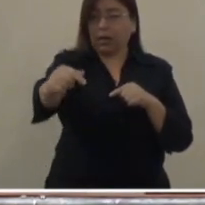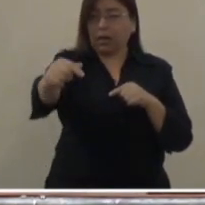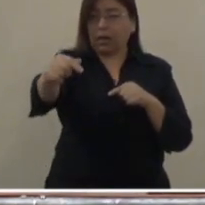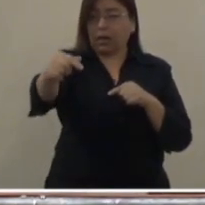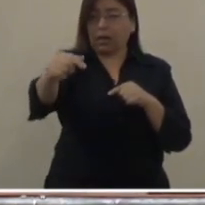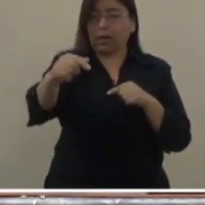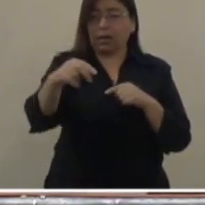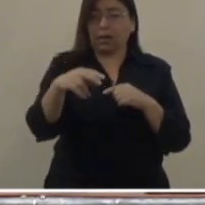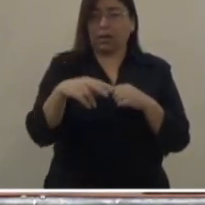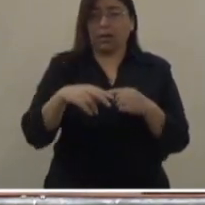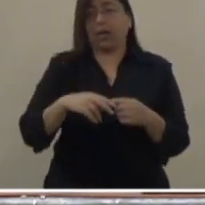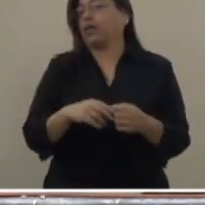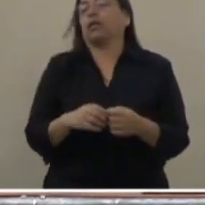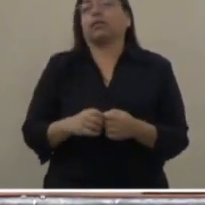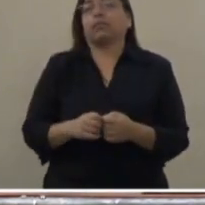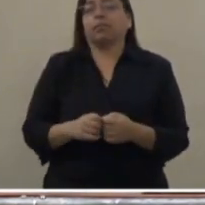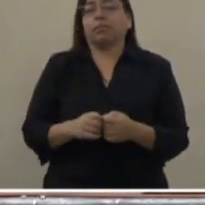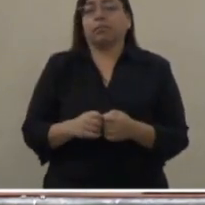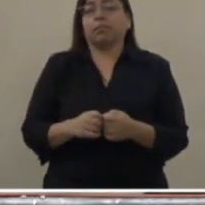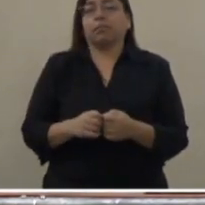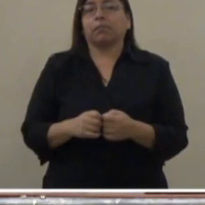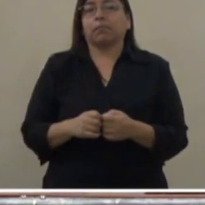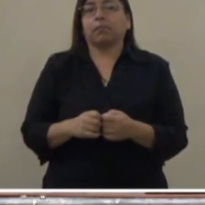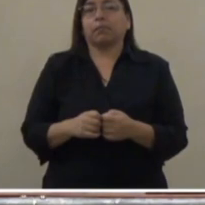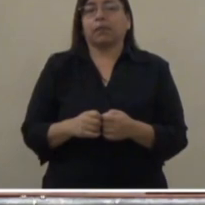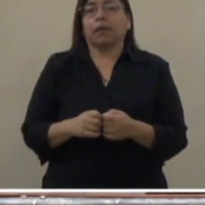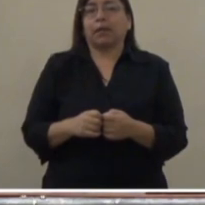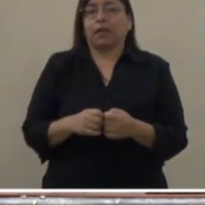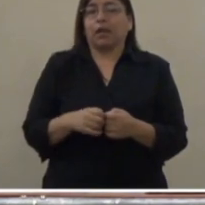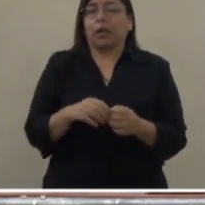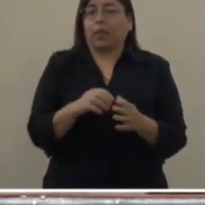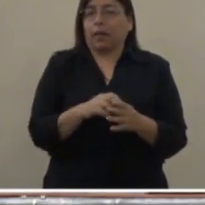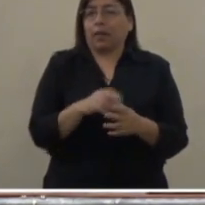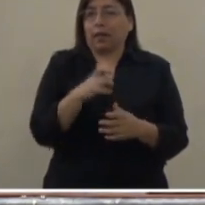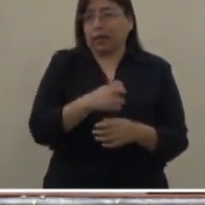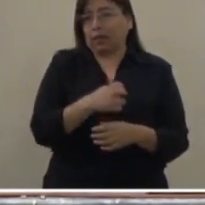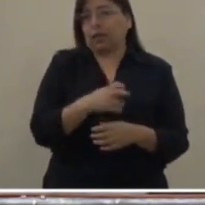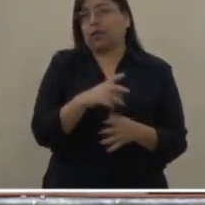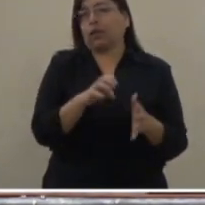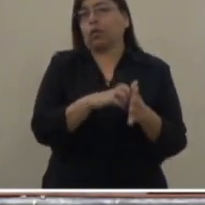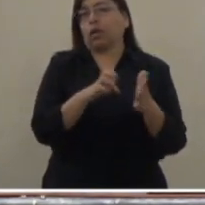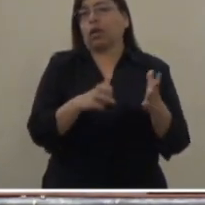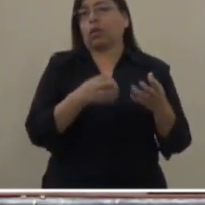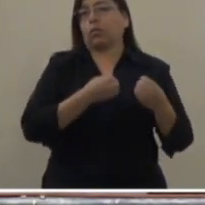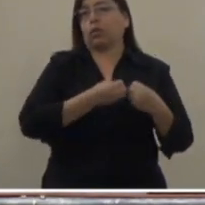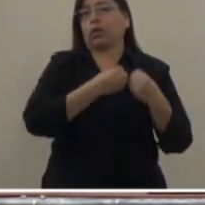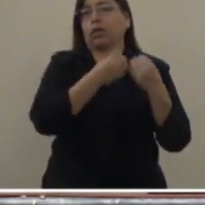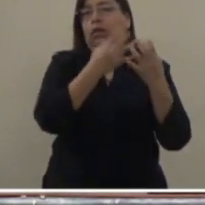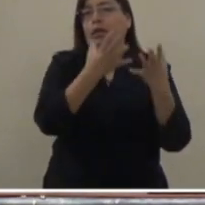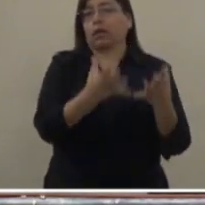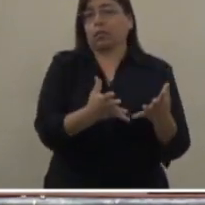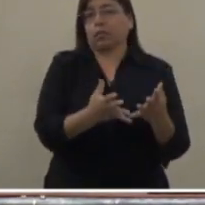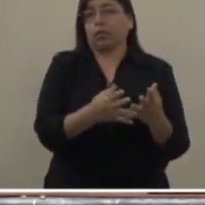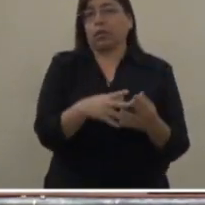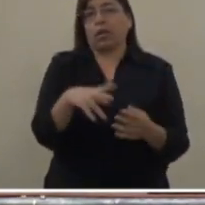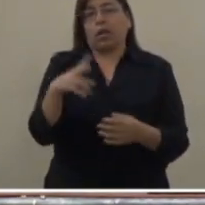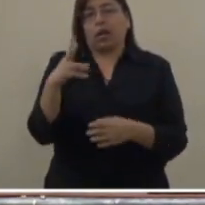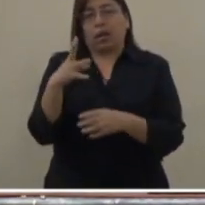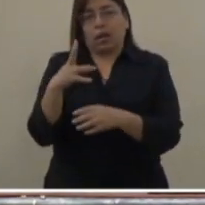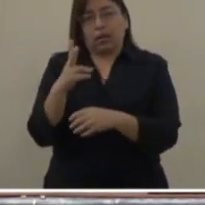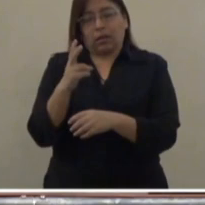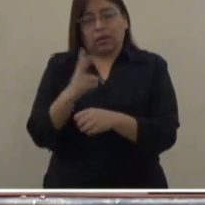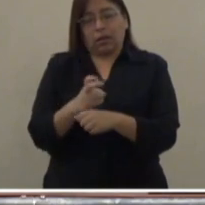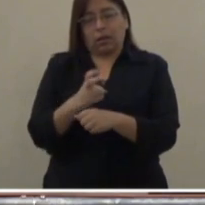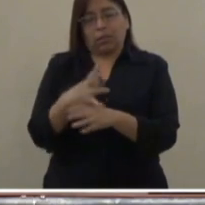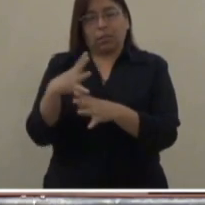No solo eso, primera señal, saluda. La segunda señal de confianza,